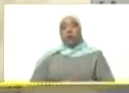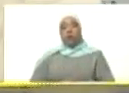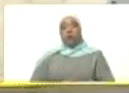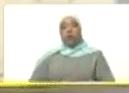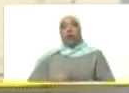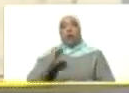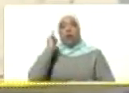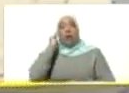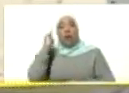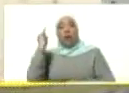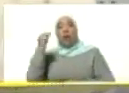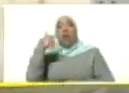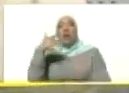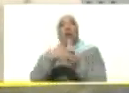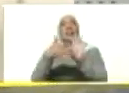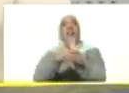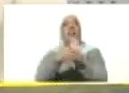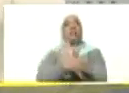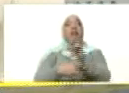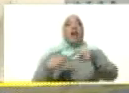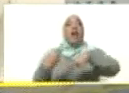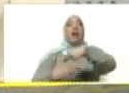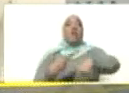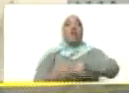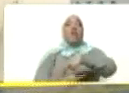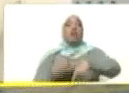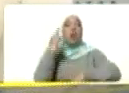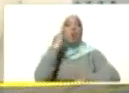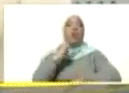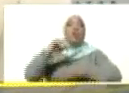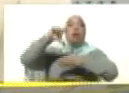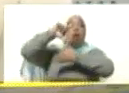revolucionaria auténtica de nuestro continente